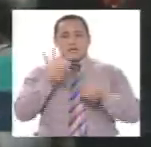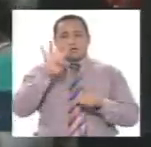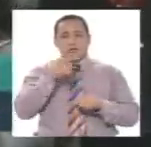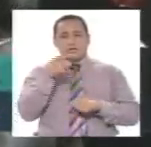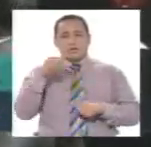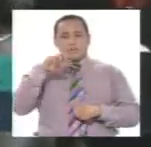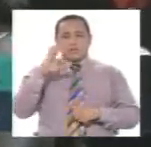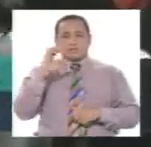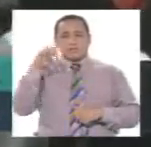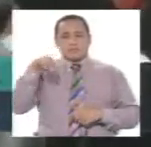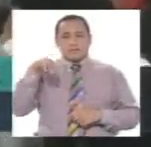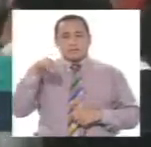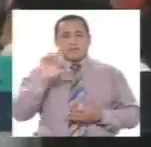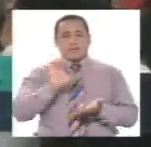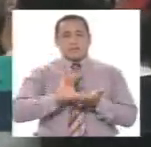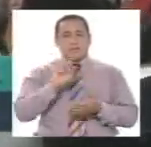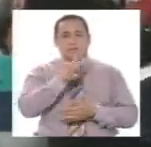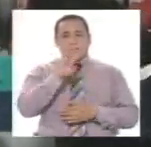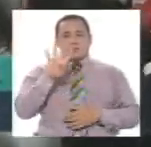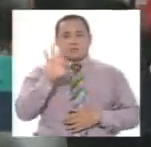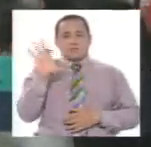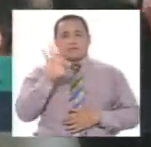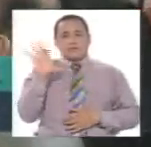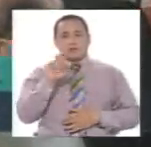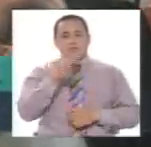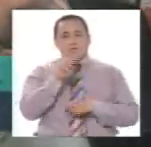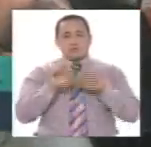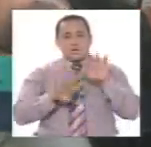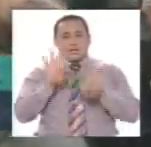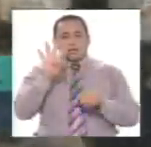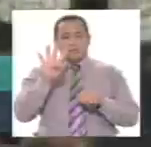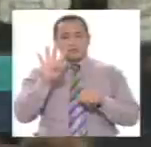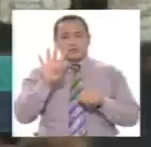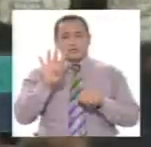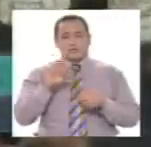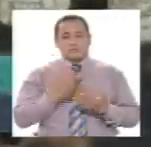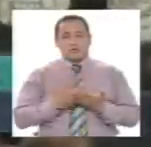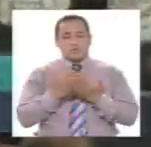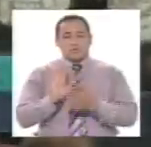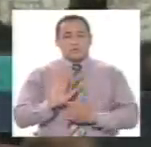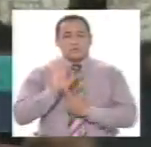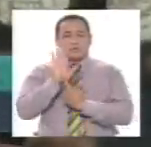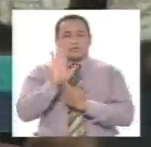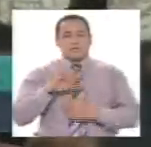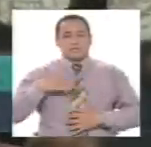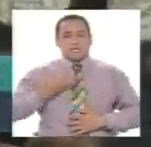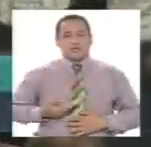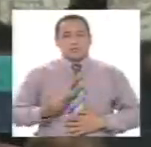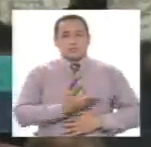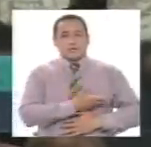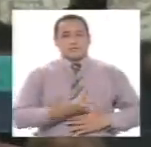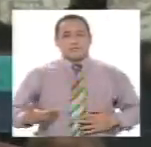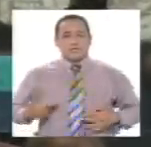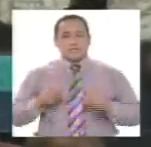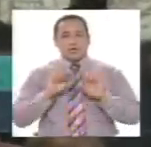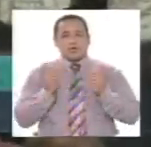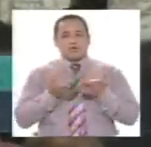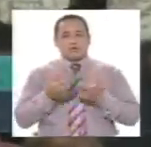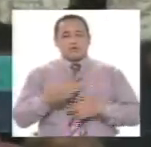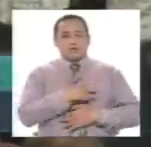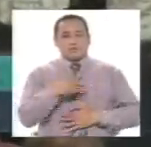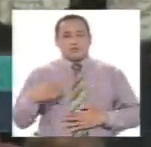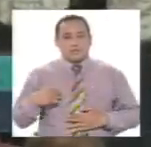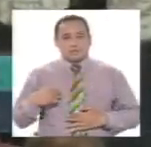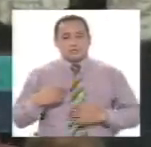084-2014 PCM, Lima, 24 de febrero de 2014. Vista la propuesta del señor Presidente del Consejo de